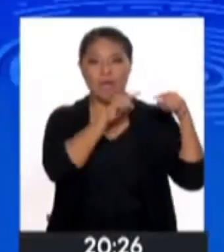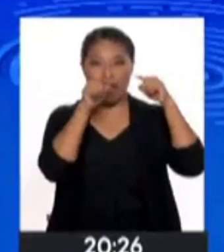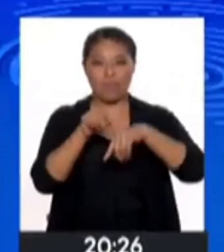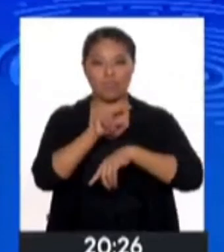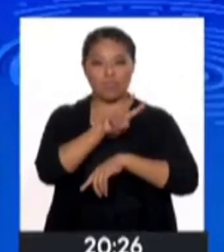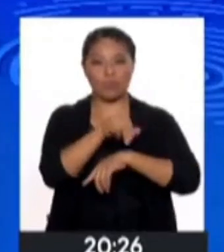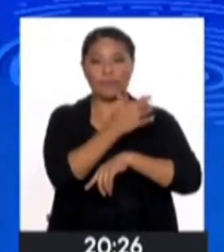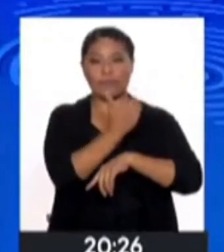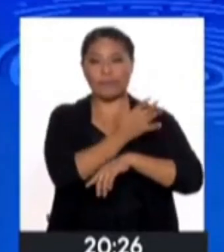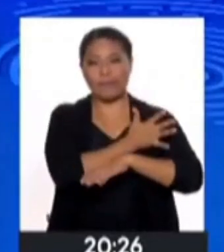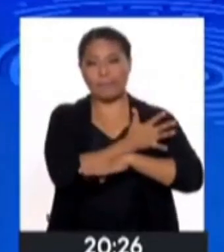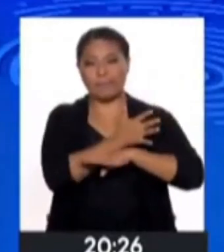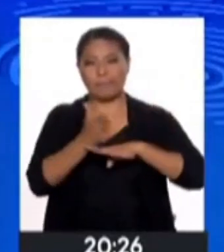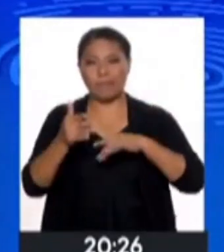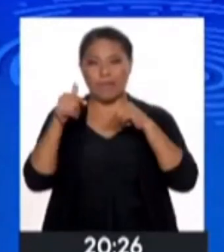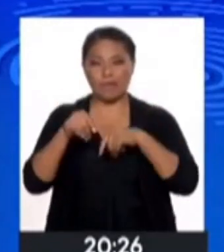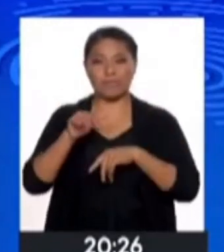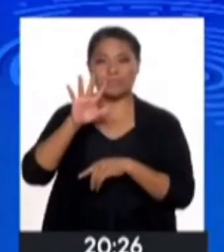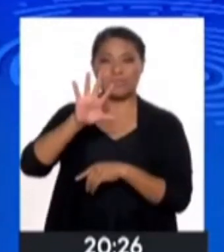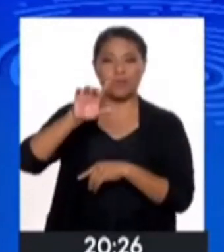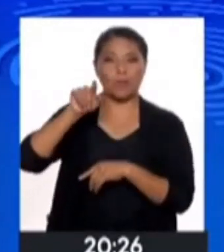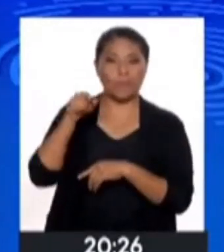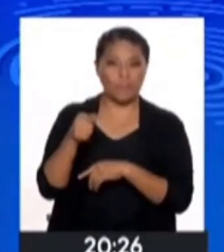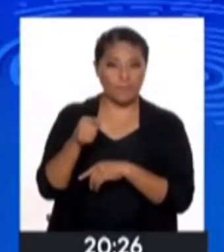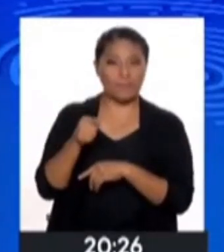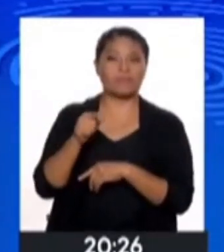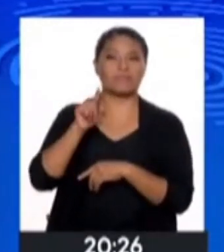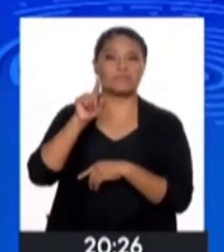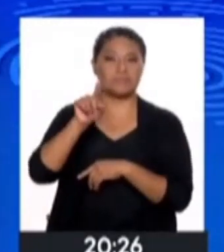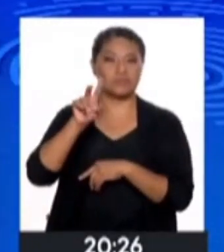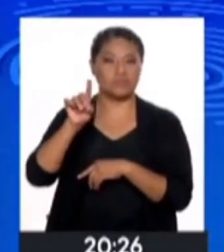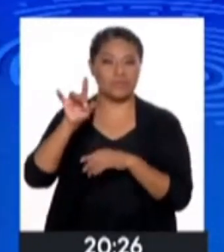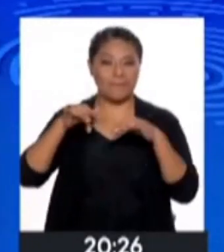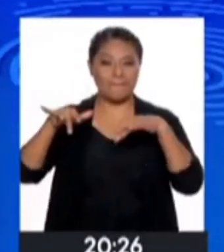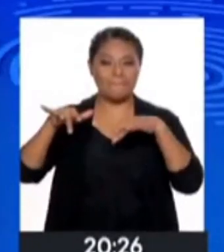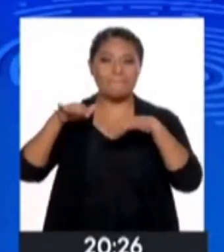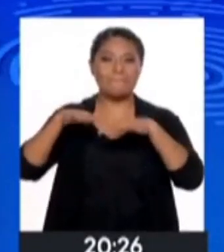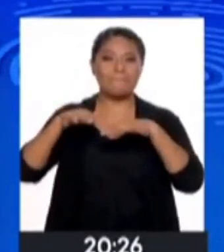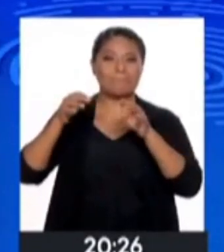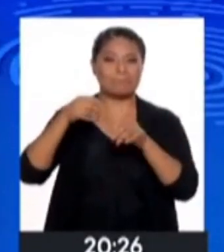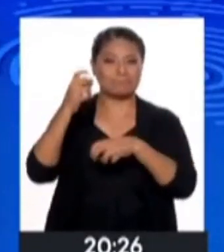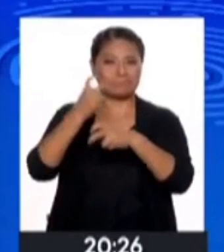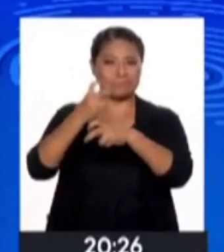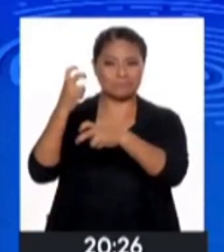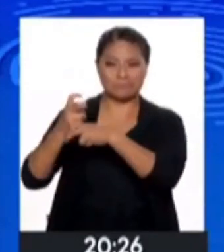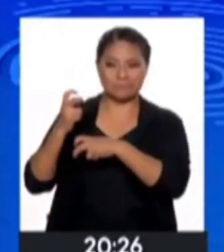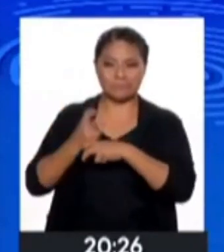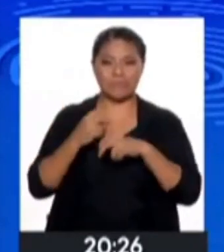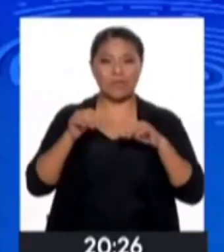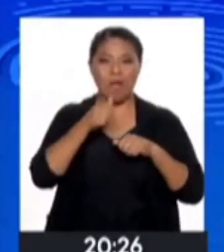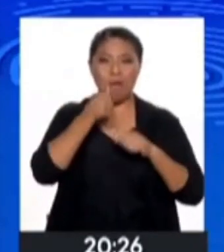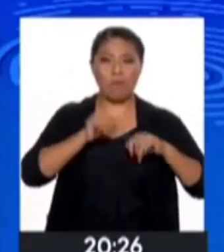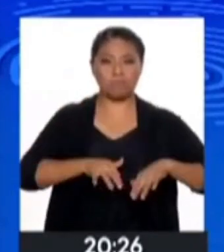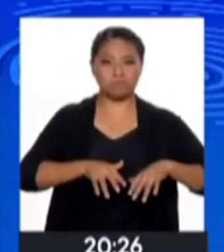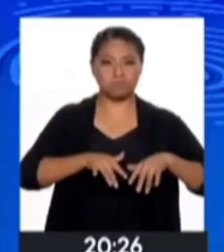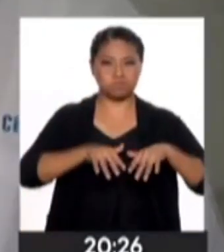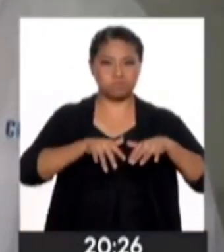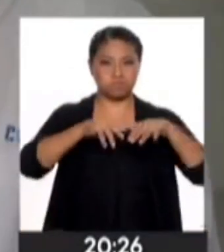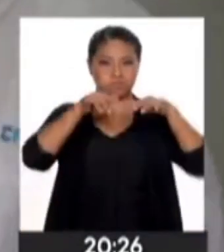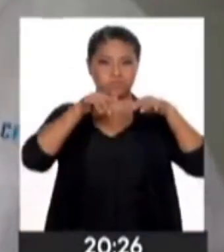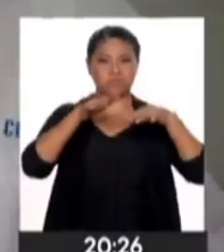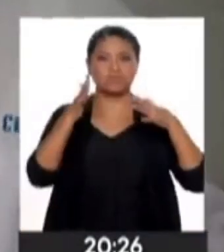existen 5.807 puntos críticos que podrían inundarse, siendo más propensa la zona